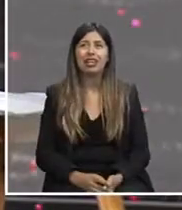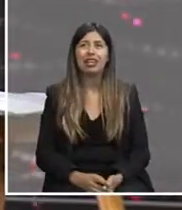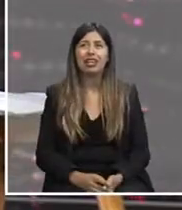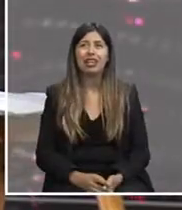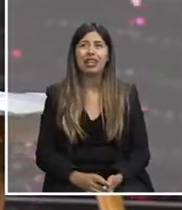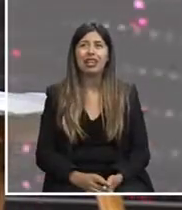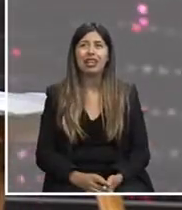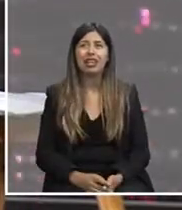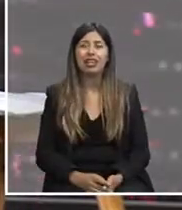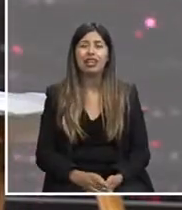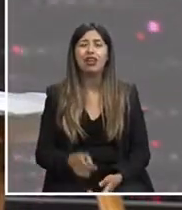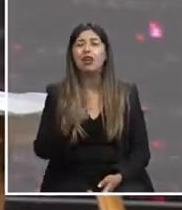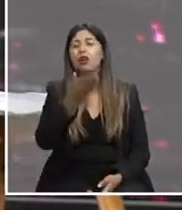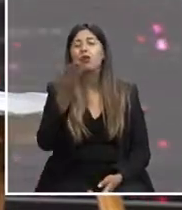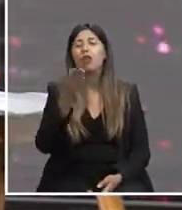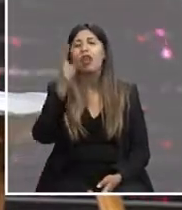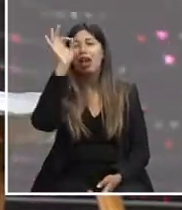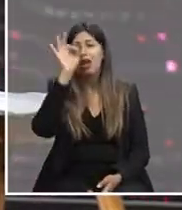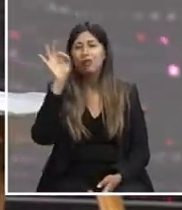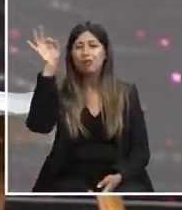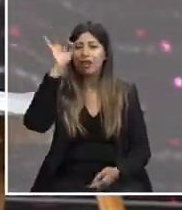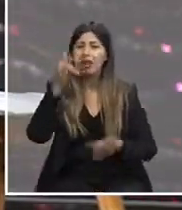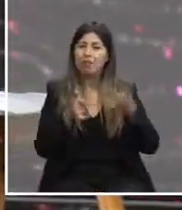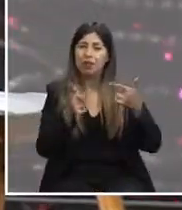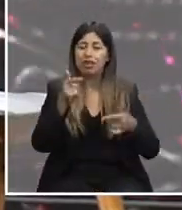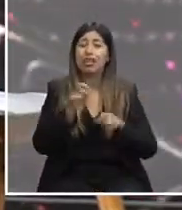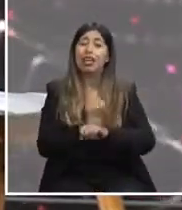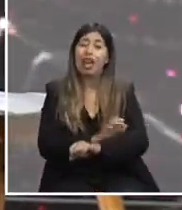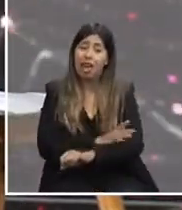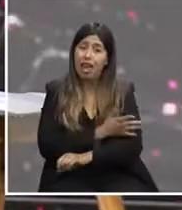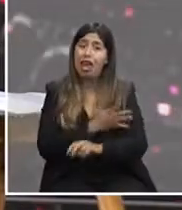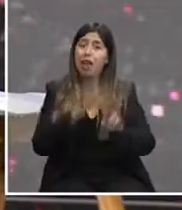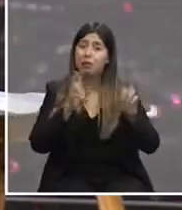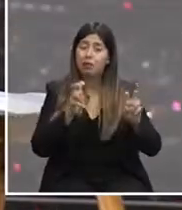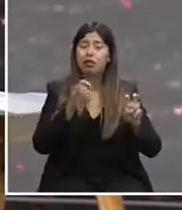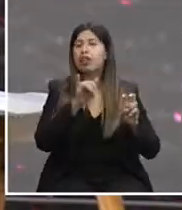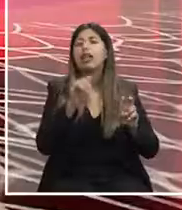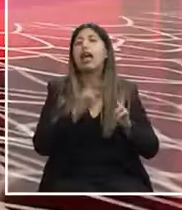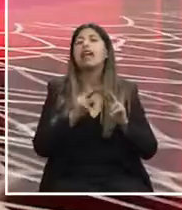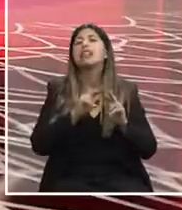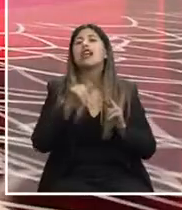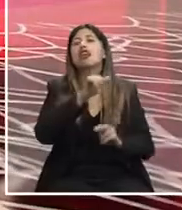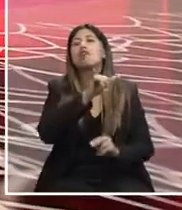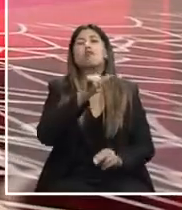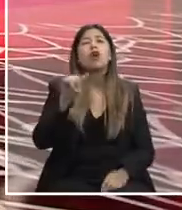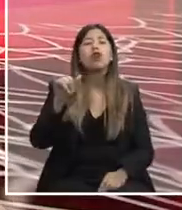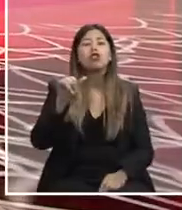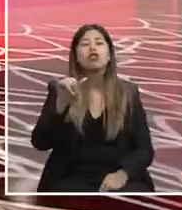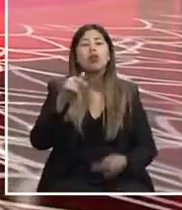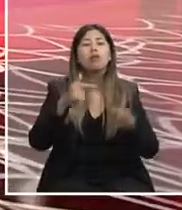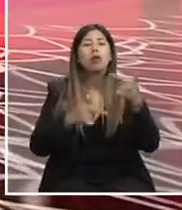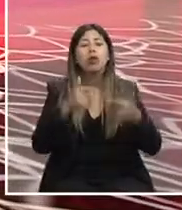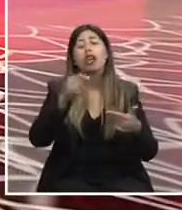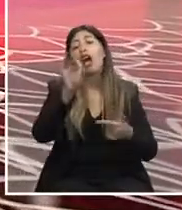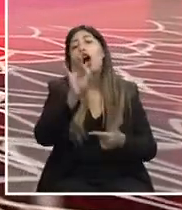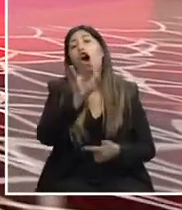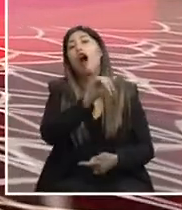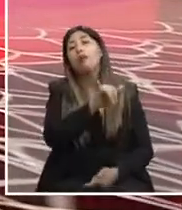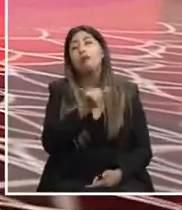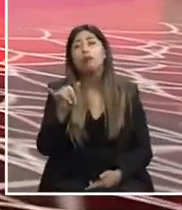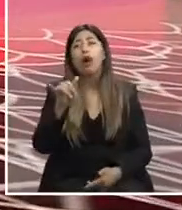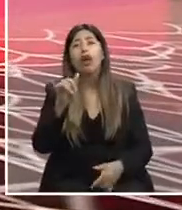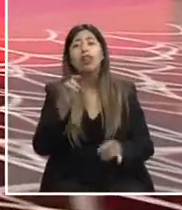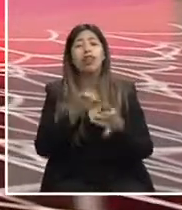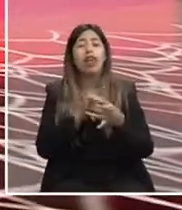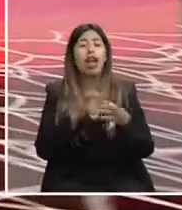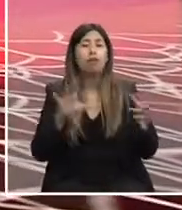¿qué opinas de la política como un fenómeno emocional y qué hacemos para una pospolítica? O para una postdemocracia,